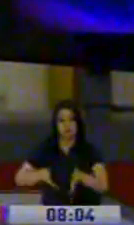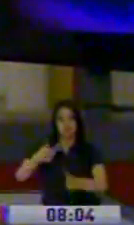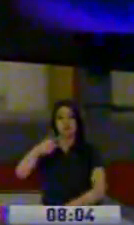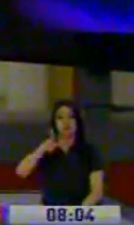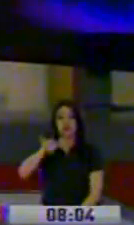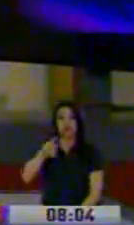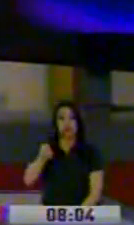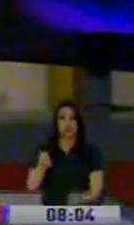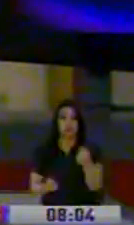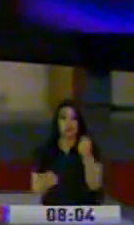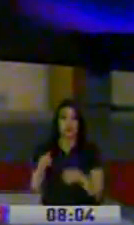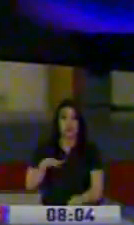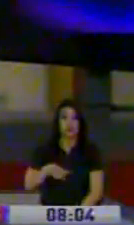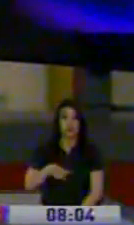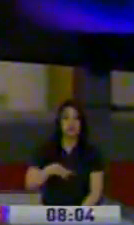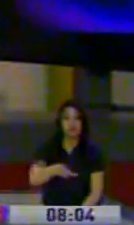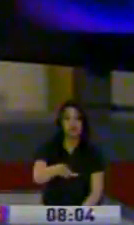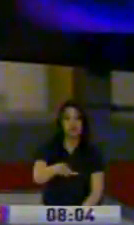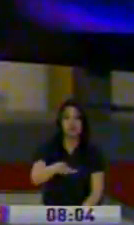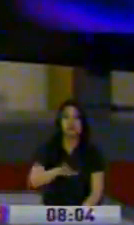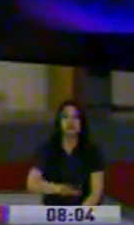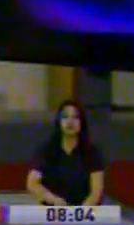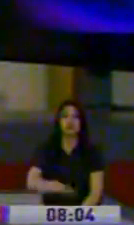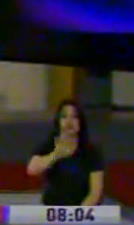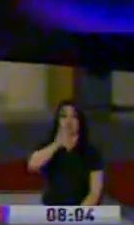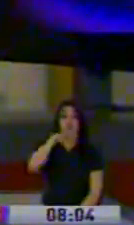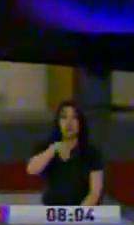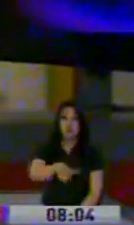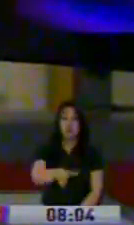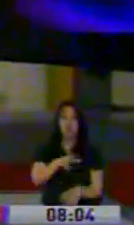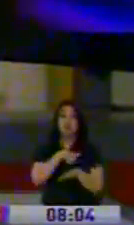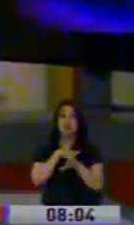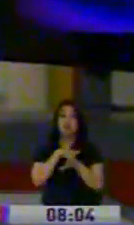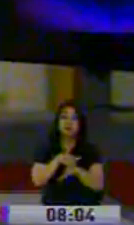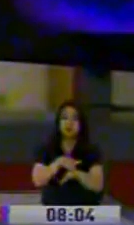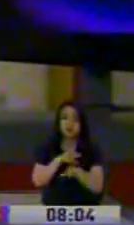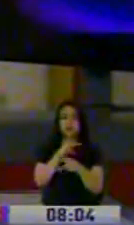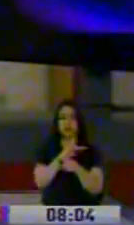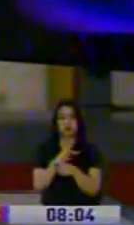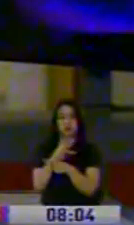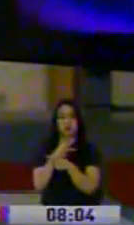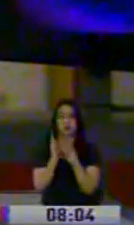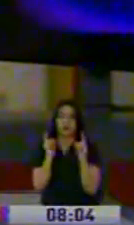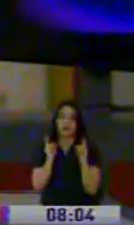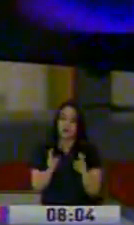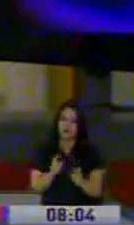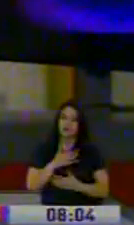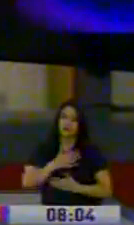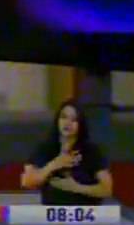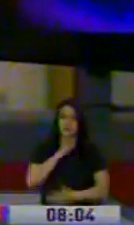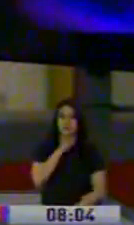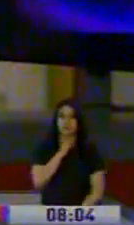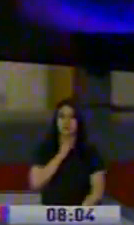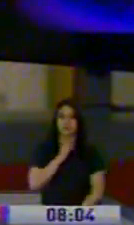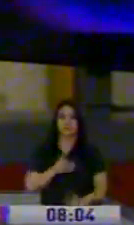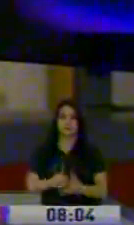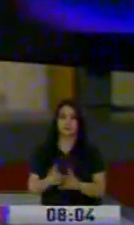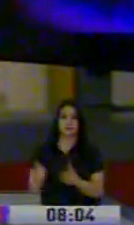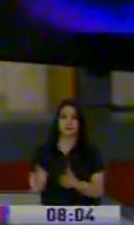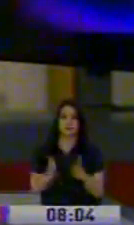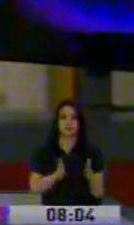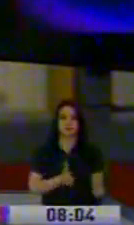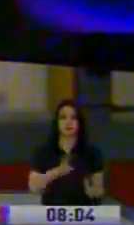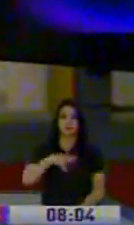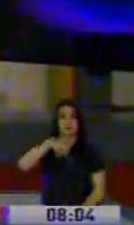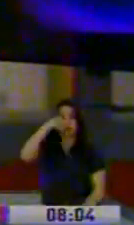están allá en la autopista, de subida y de bajada, a tener, pues en este caso, la tranquilidad del caso. En el norte de